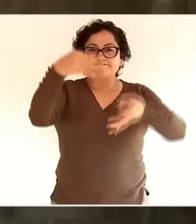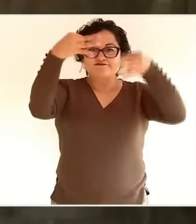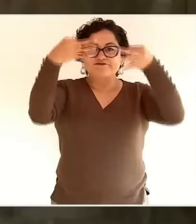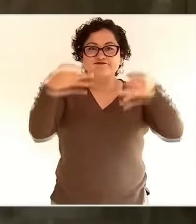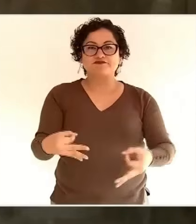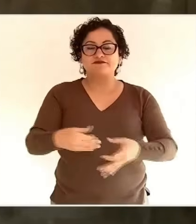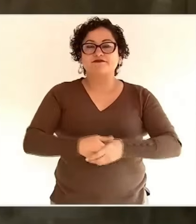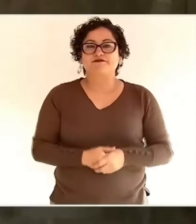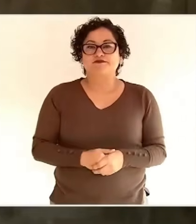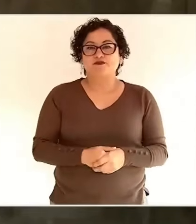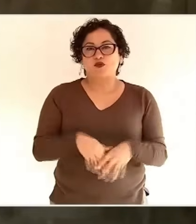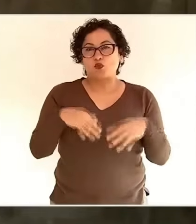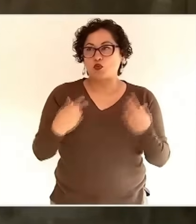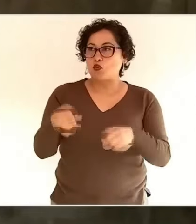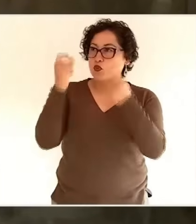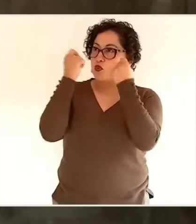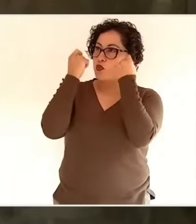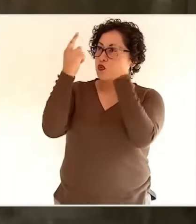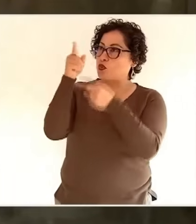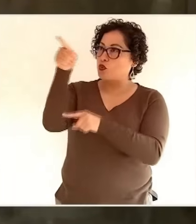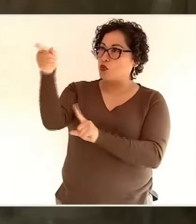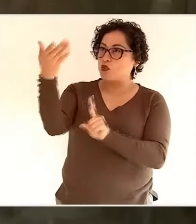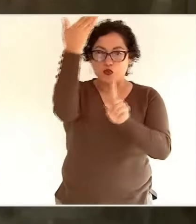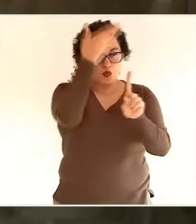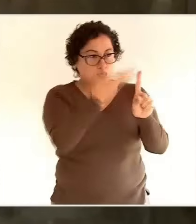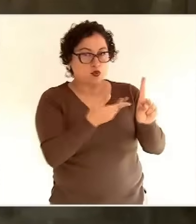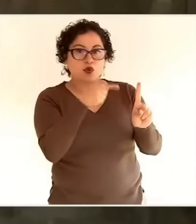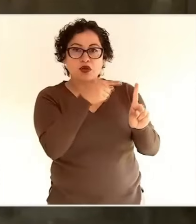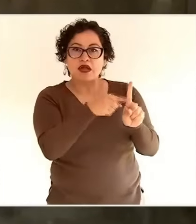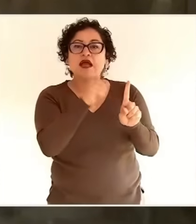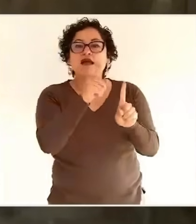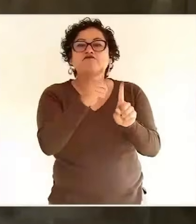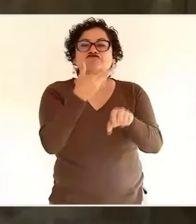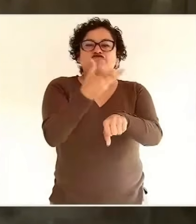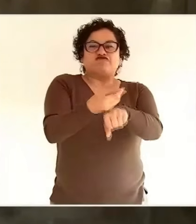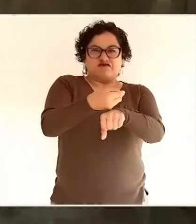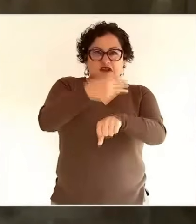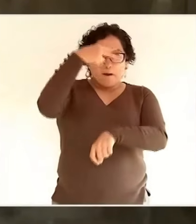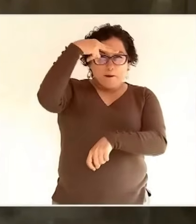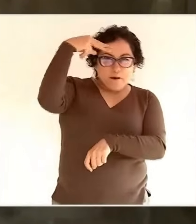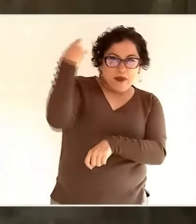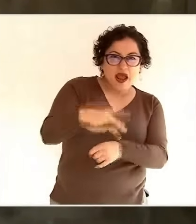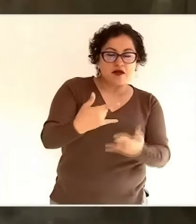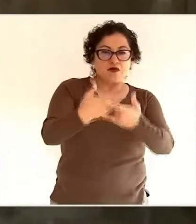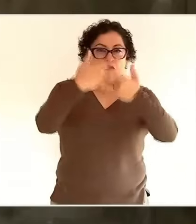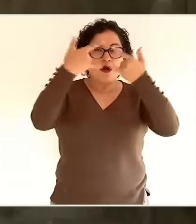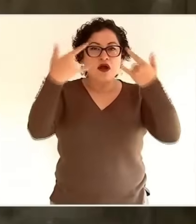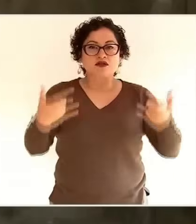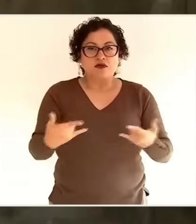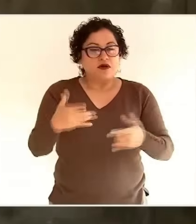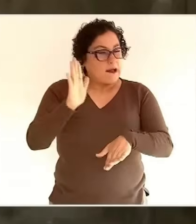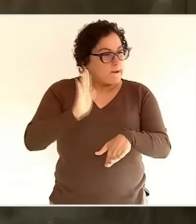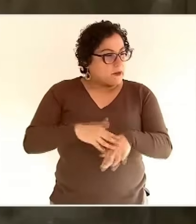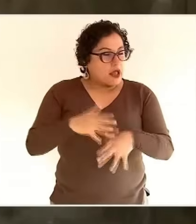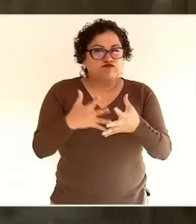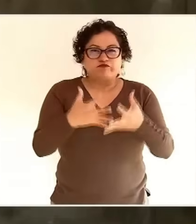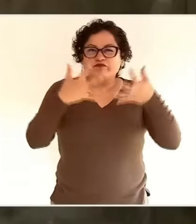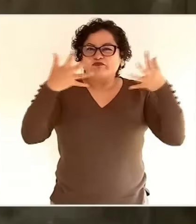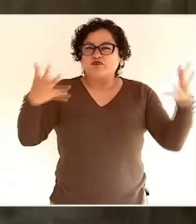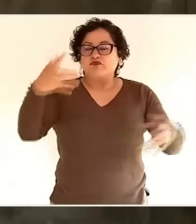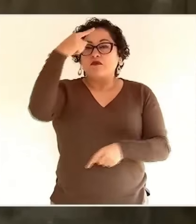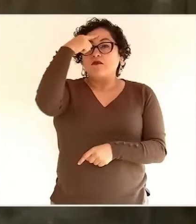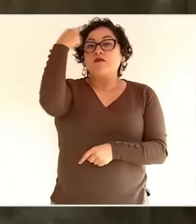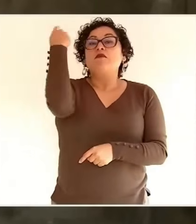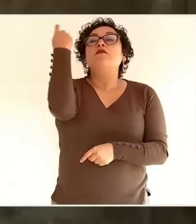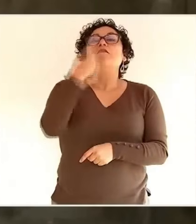Es un gesto que repara la memoria y engrandece la historia, abriendo espacio para que las